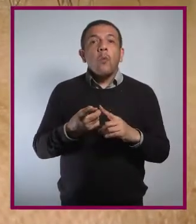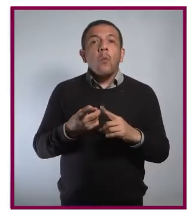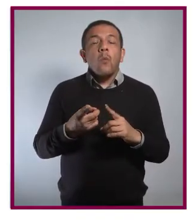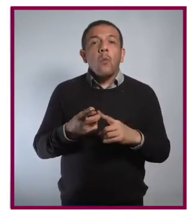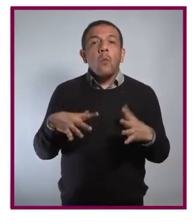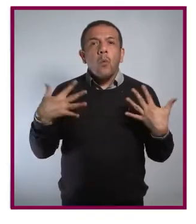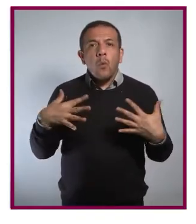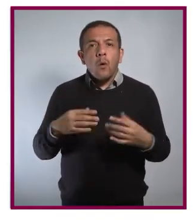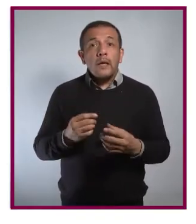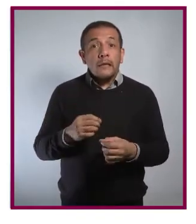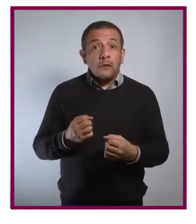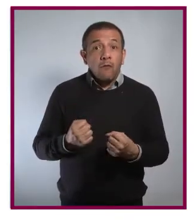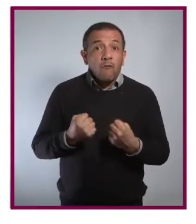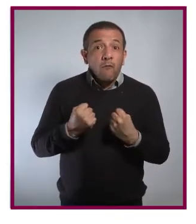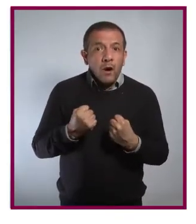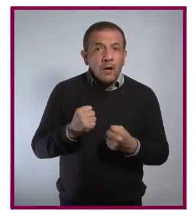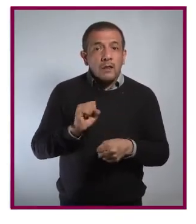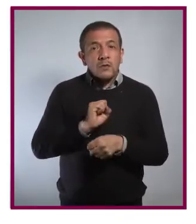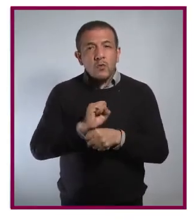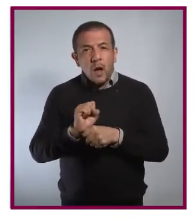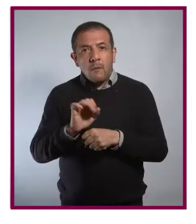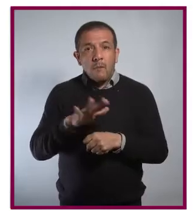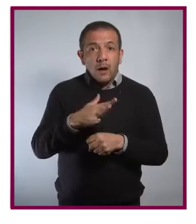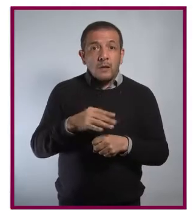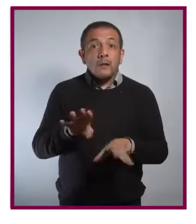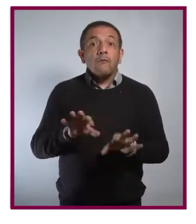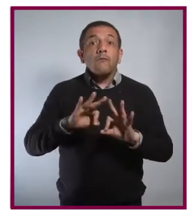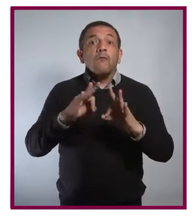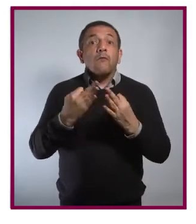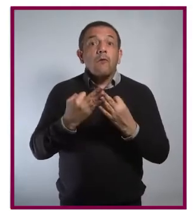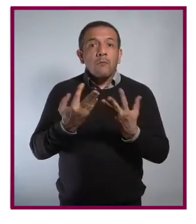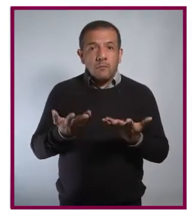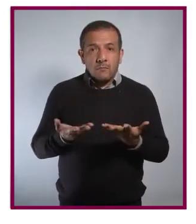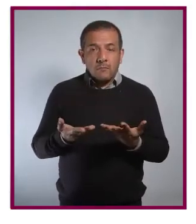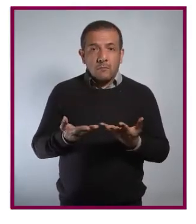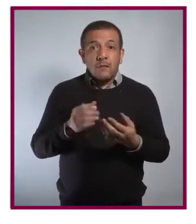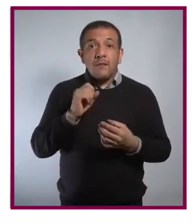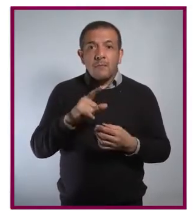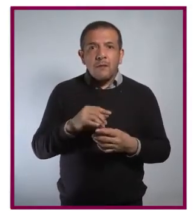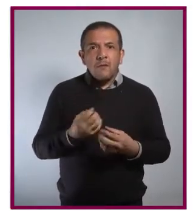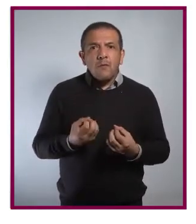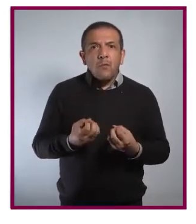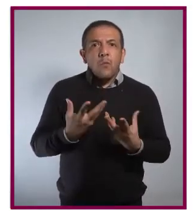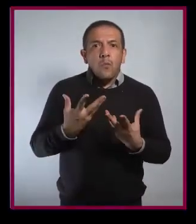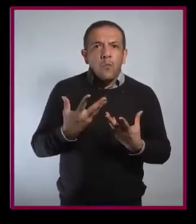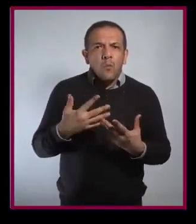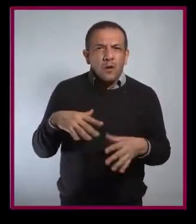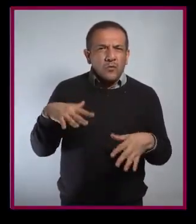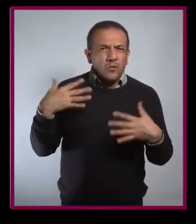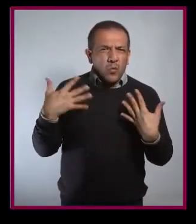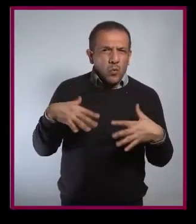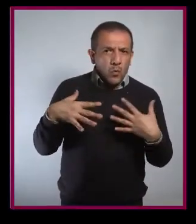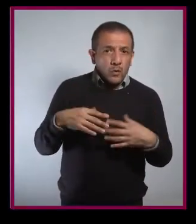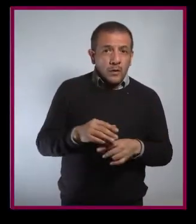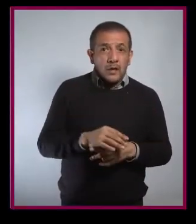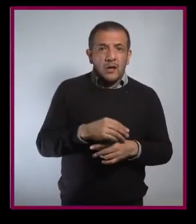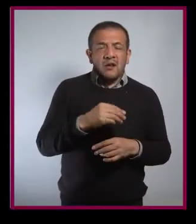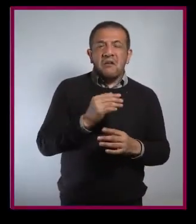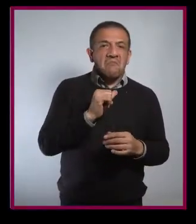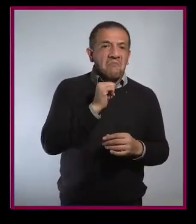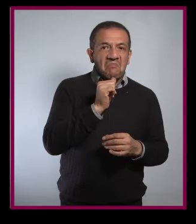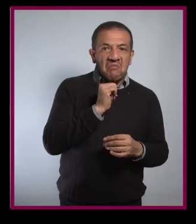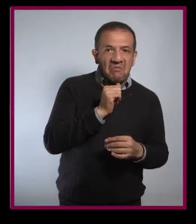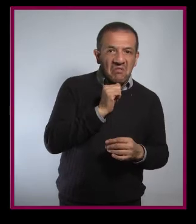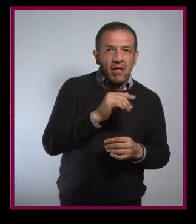localiza, qué intensidad tiene y de qué modo es. ¿Cuánto nos duele? La escala va del